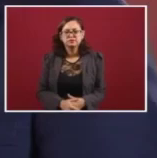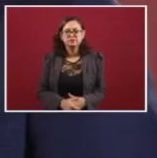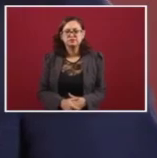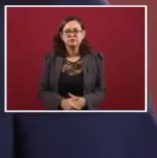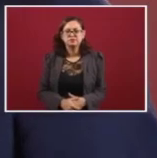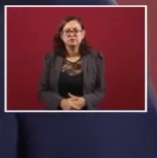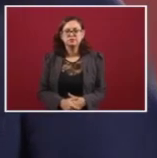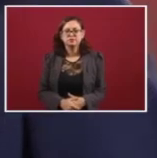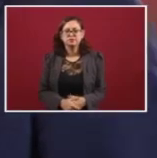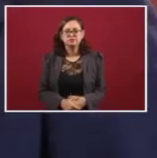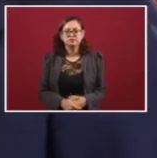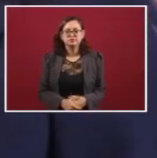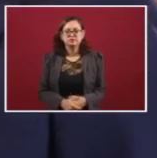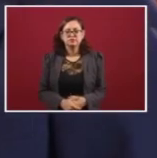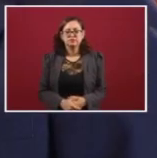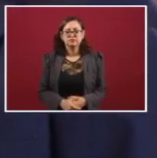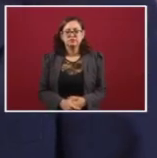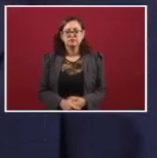a reserva de